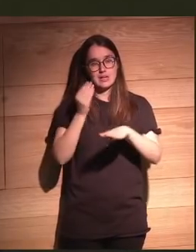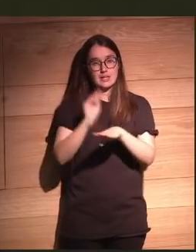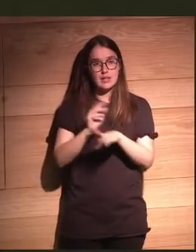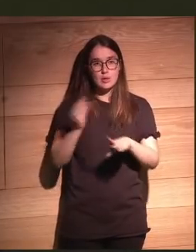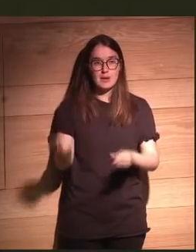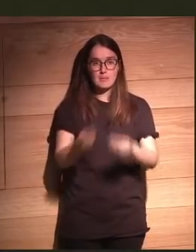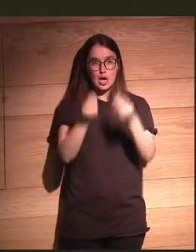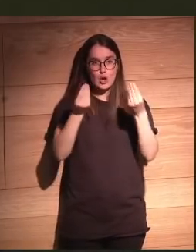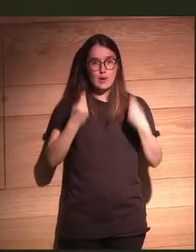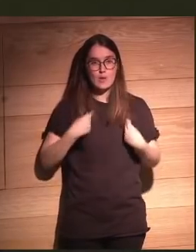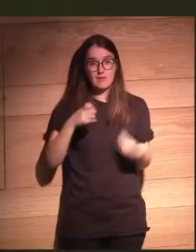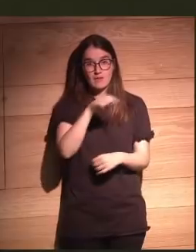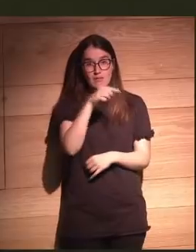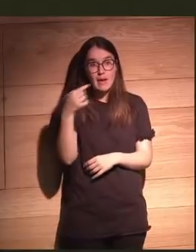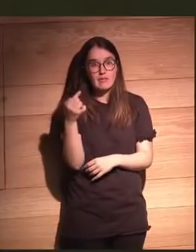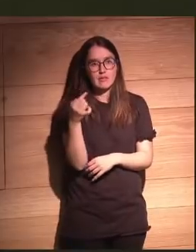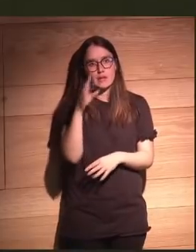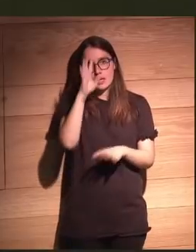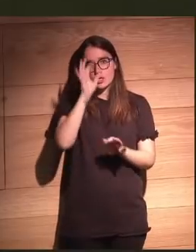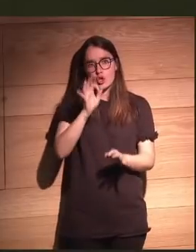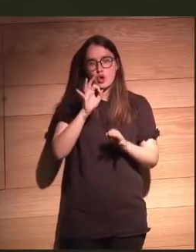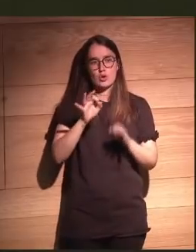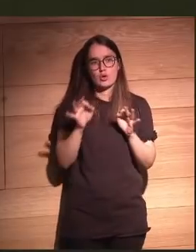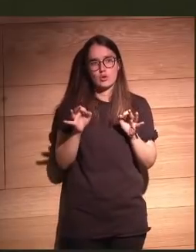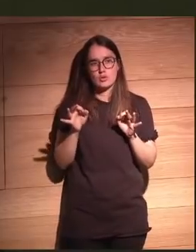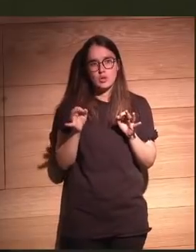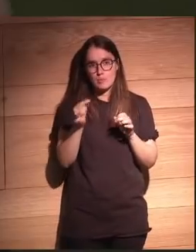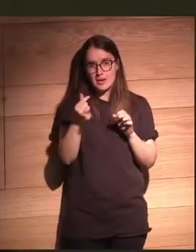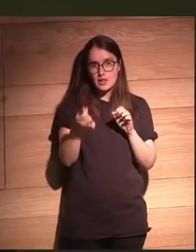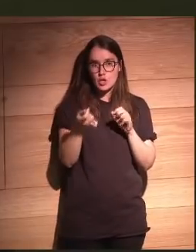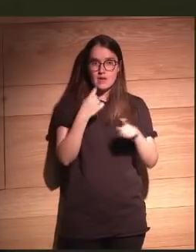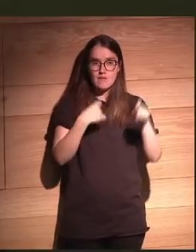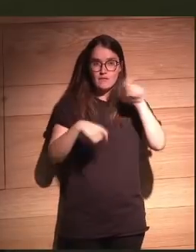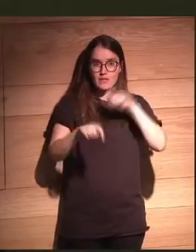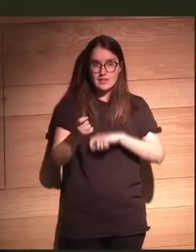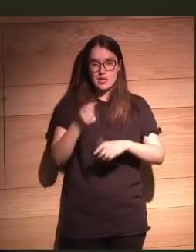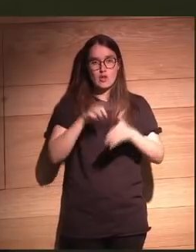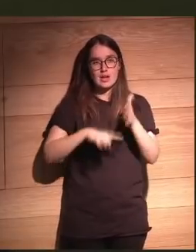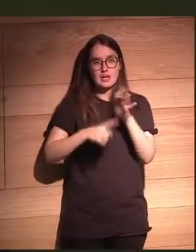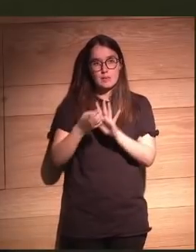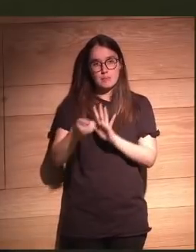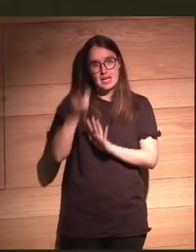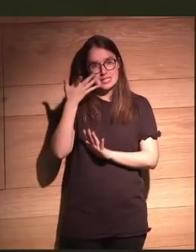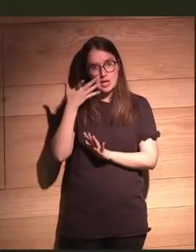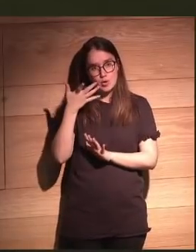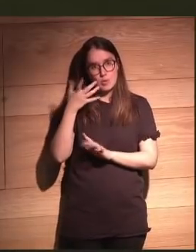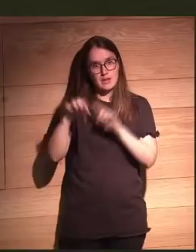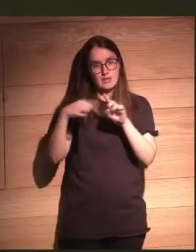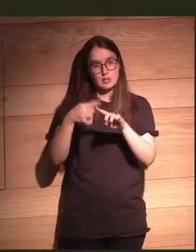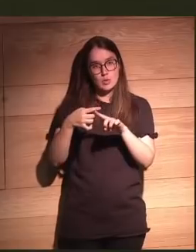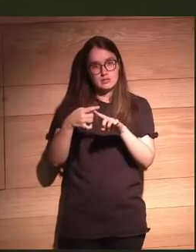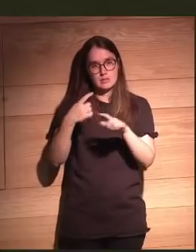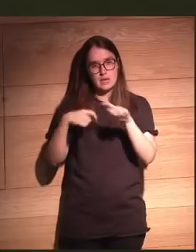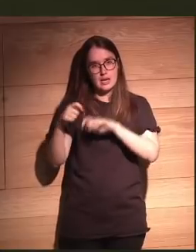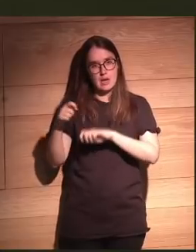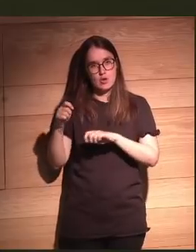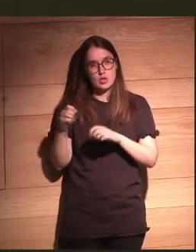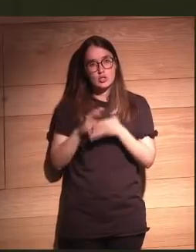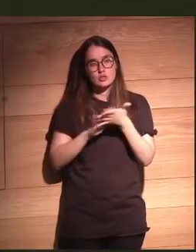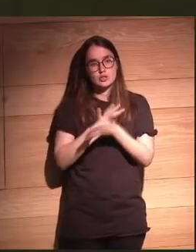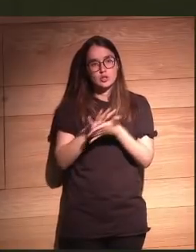una vivienda y efectivamente suben, ¿no?, el precio de venta, el precio de alquiler que tiene el propietario después para ponerlo en el mercado.